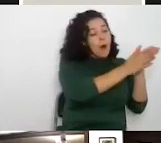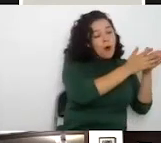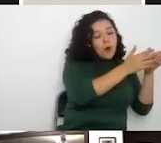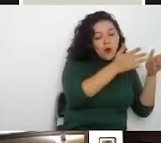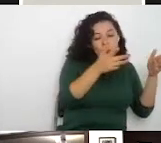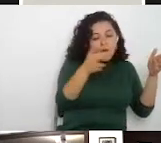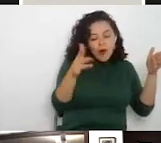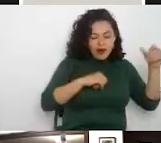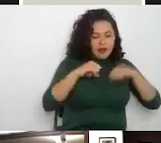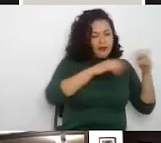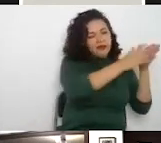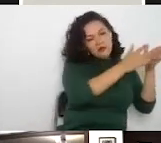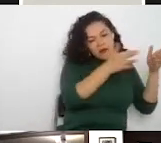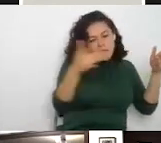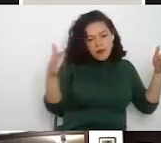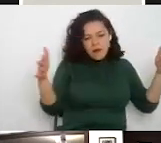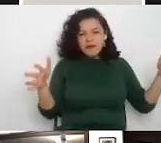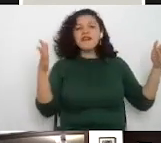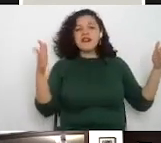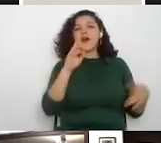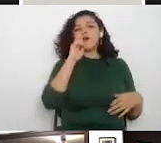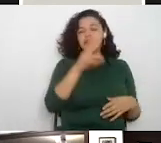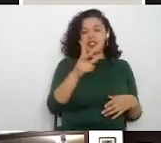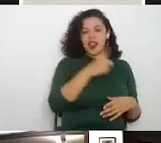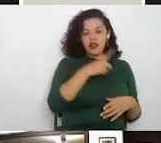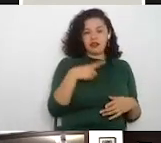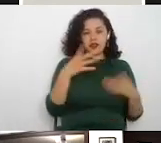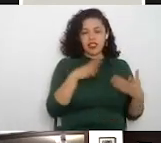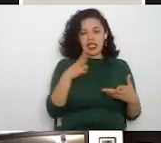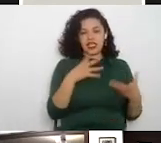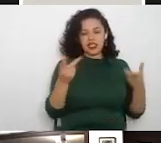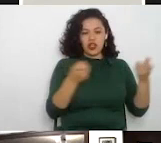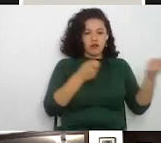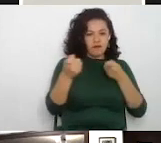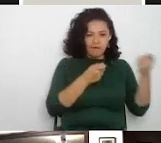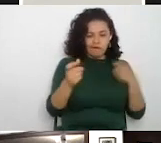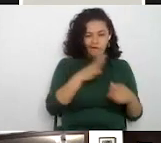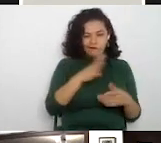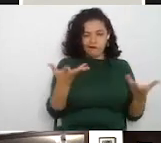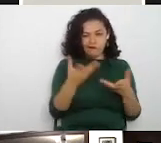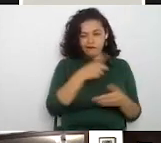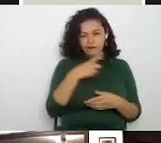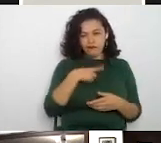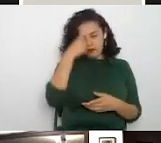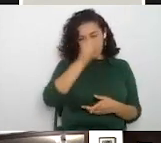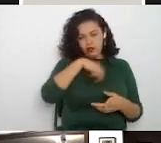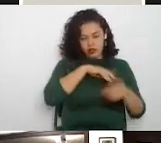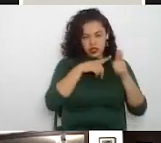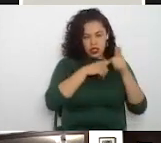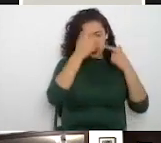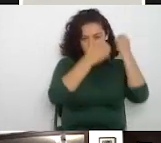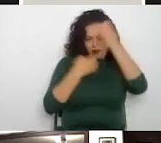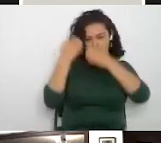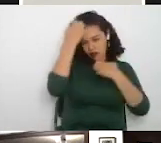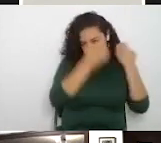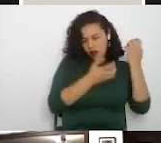actividades, pues lo que es conveniente es que establezcamos una serie de controles que nos permitan dar seguimiento, evaluar cómo